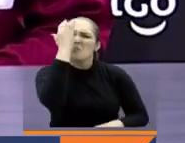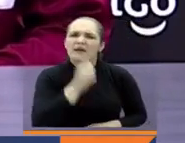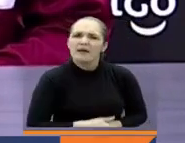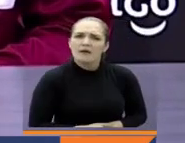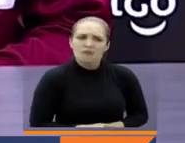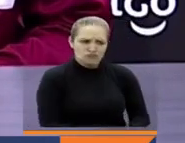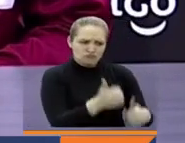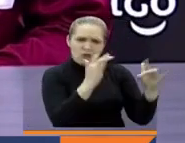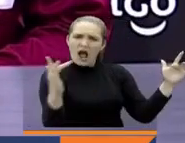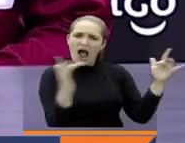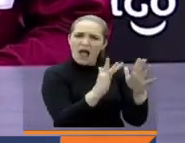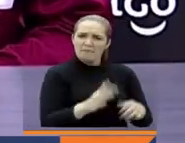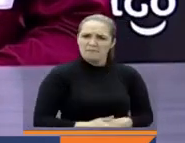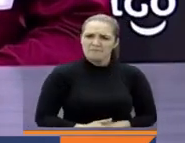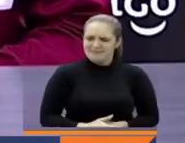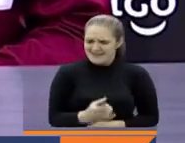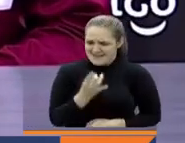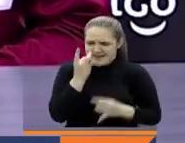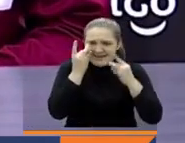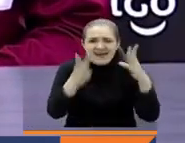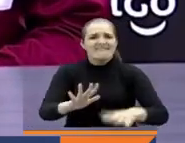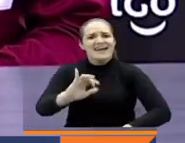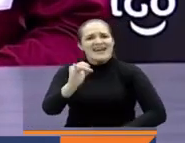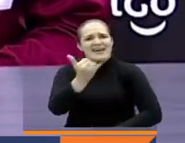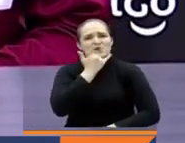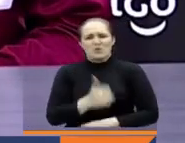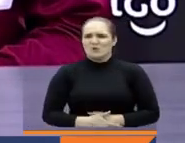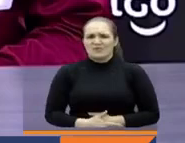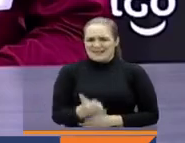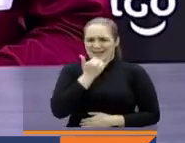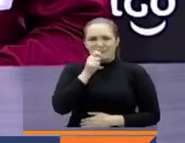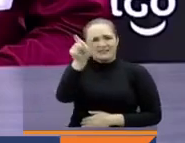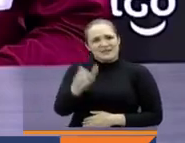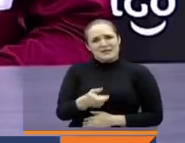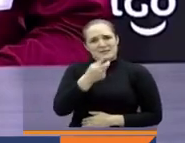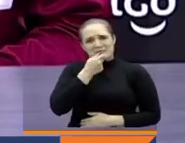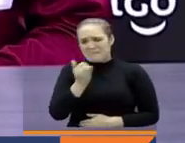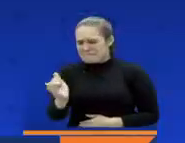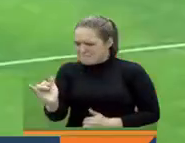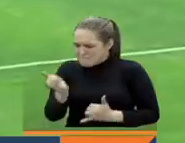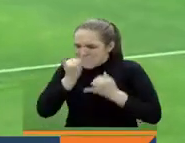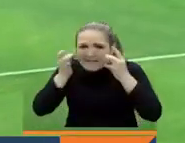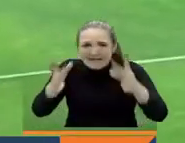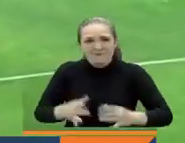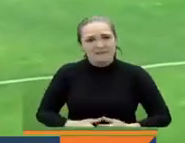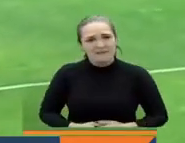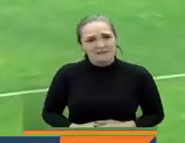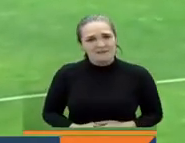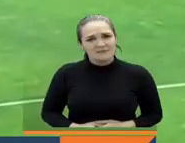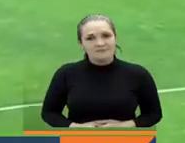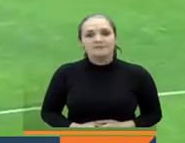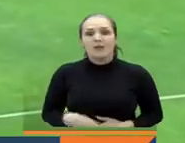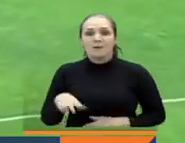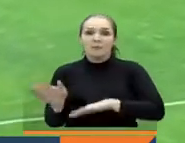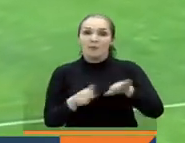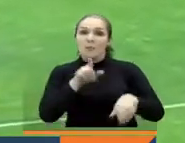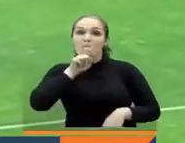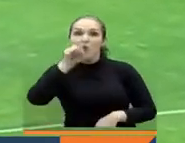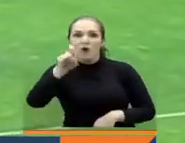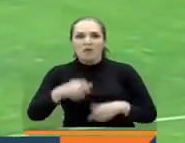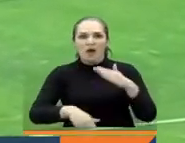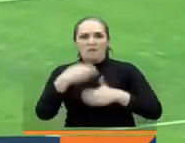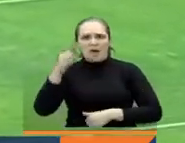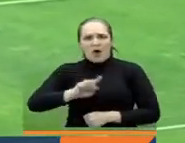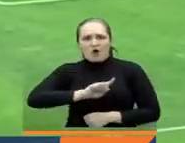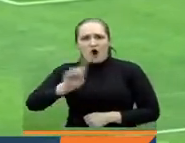errores carazos. Un árbitro de nivel como es el señor Ortega, me parece que es un horror craso. Bucaramanga comenzó goleando a Santa